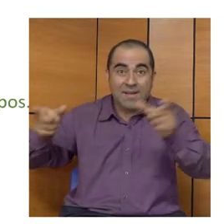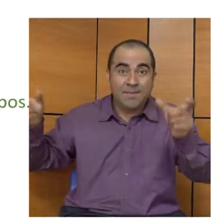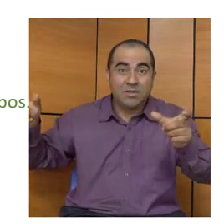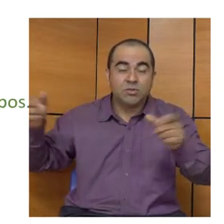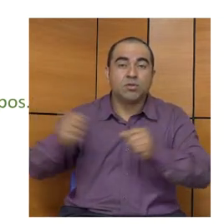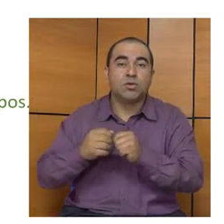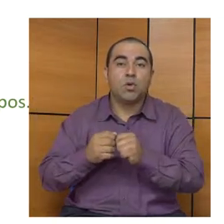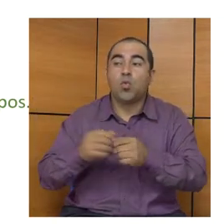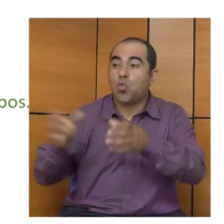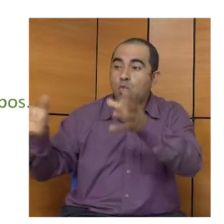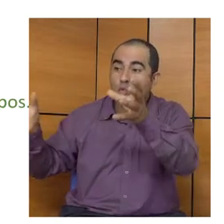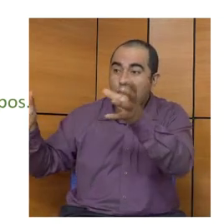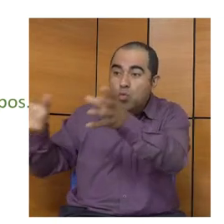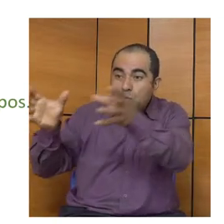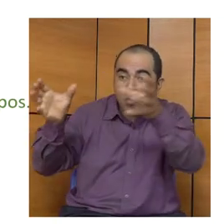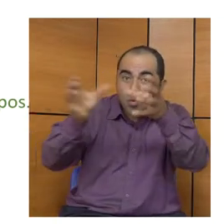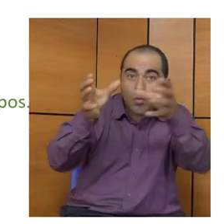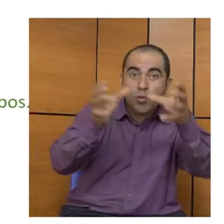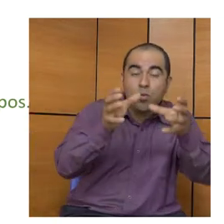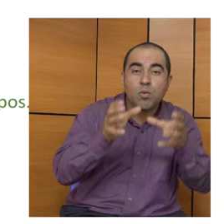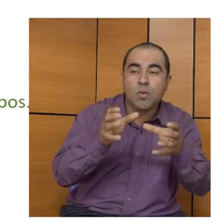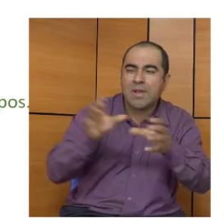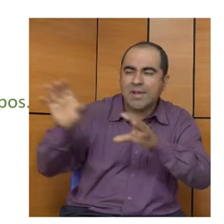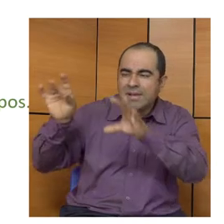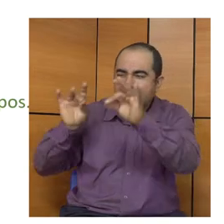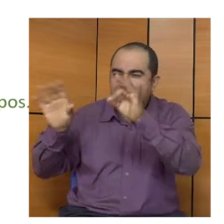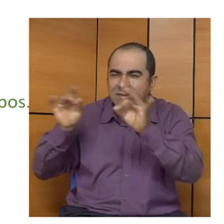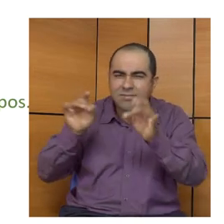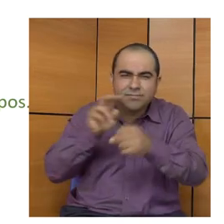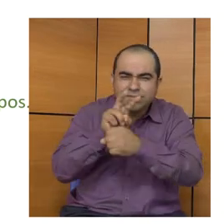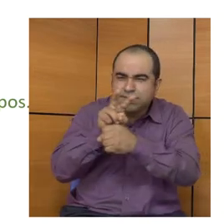cada uno de los grupos que habíamos analizado.